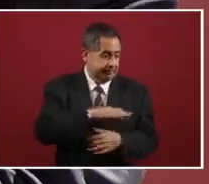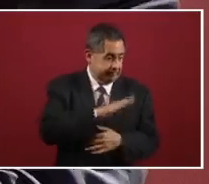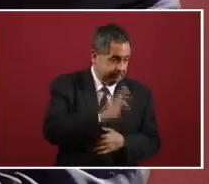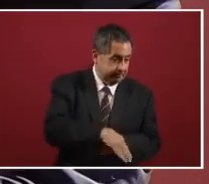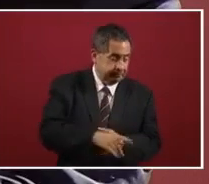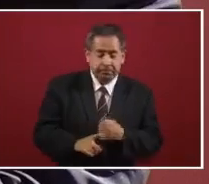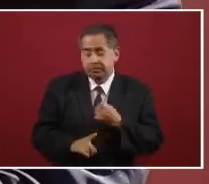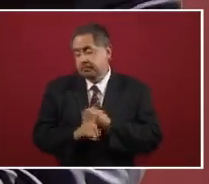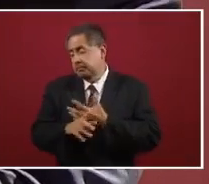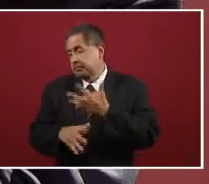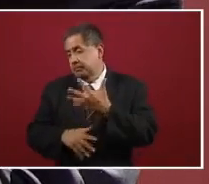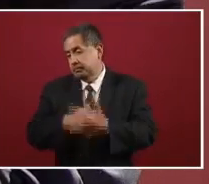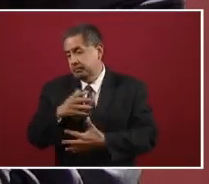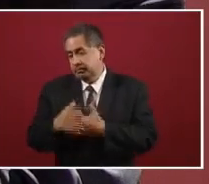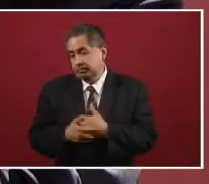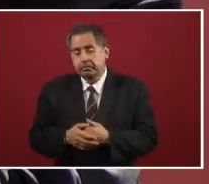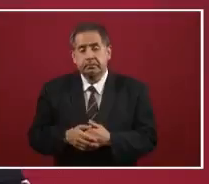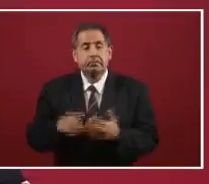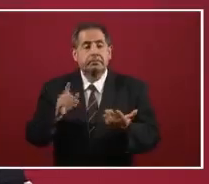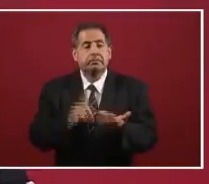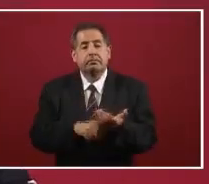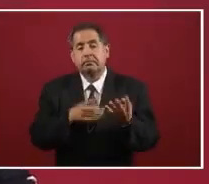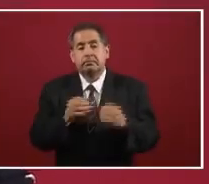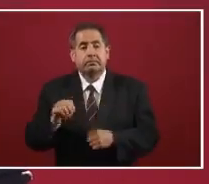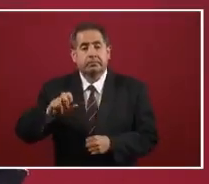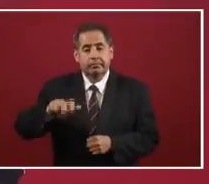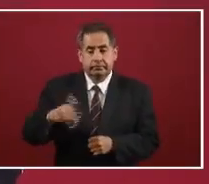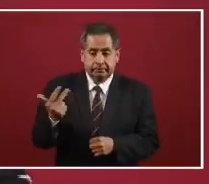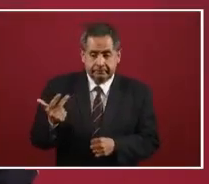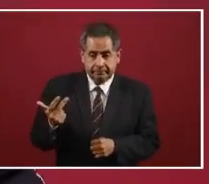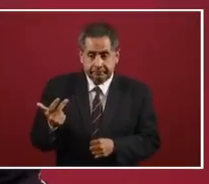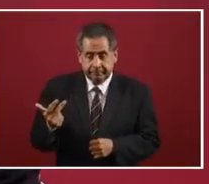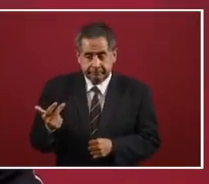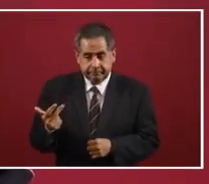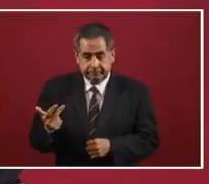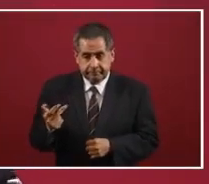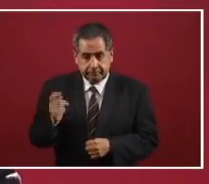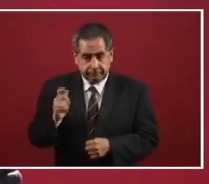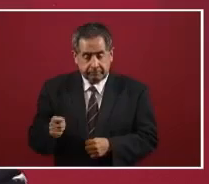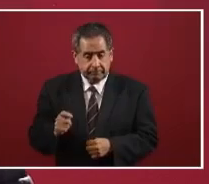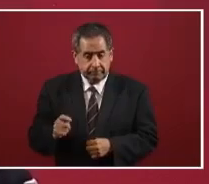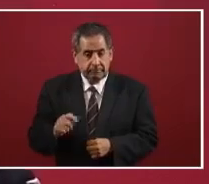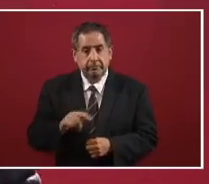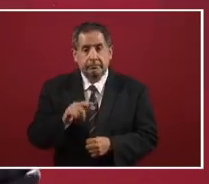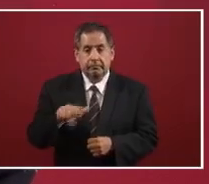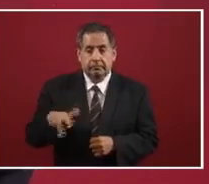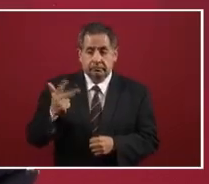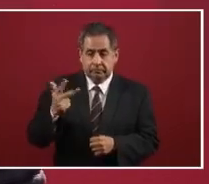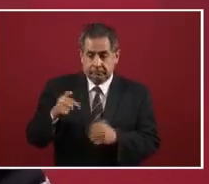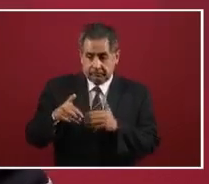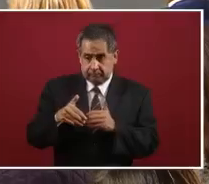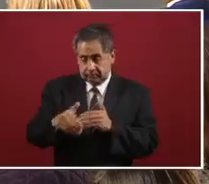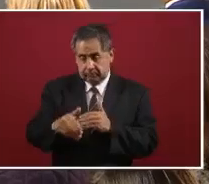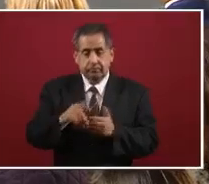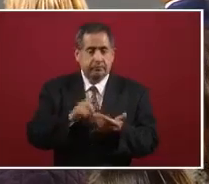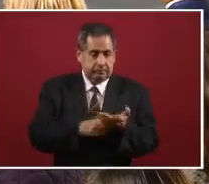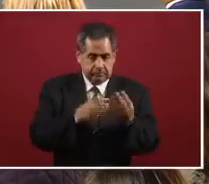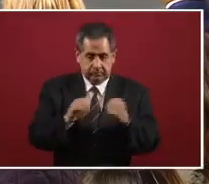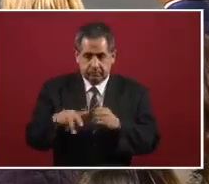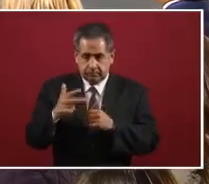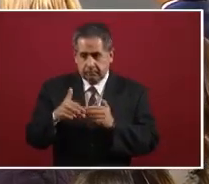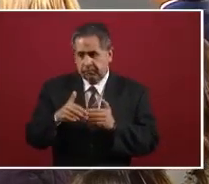Entonces eso fue en el 13, y después del 13